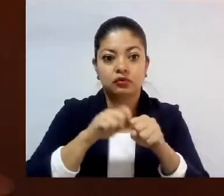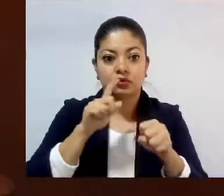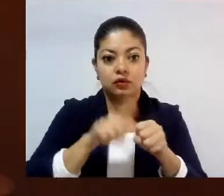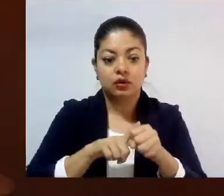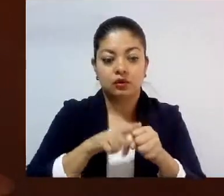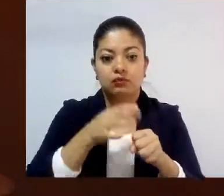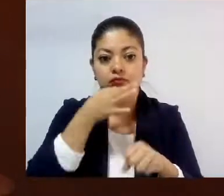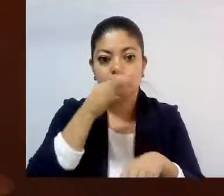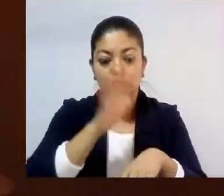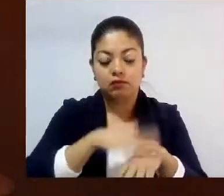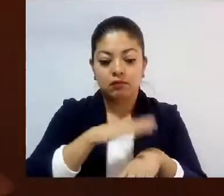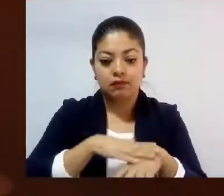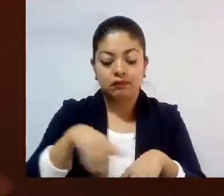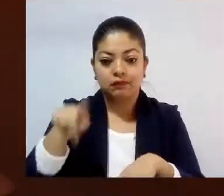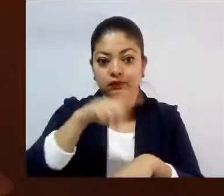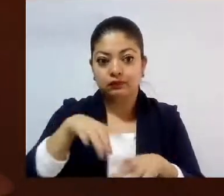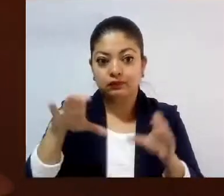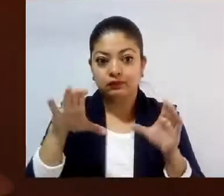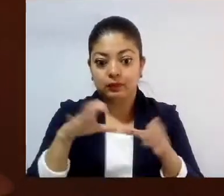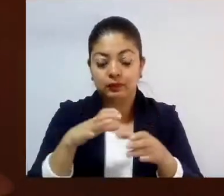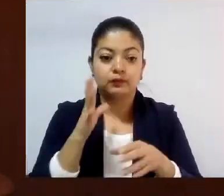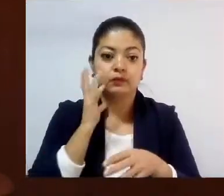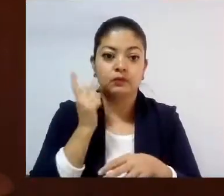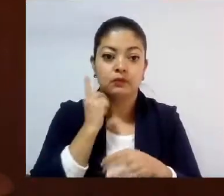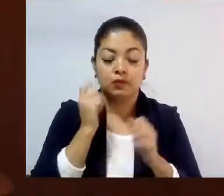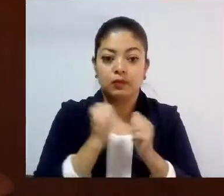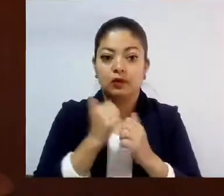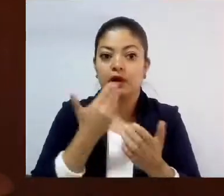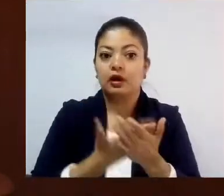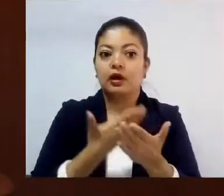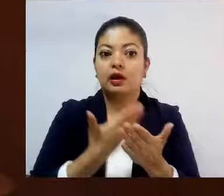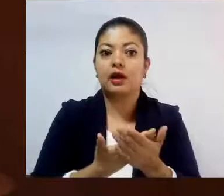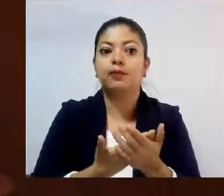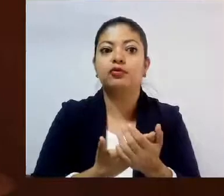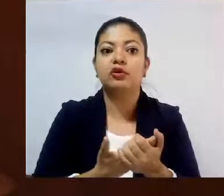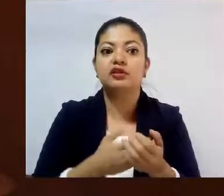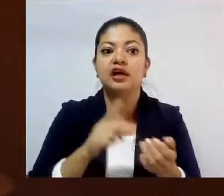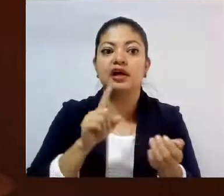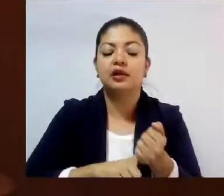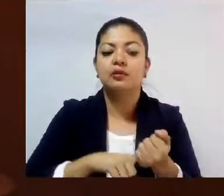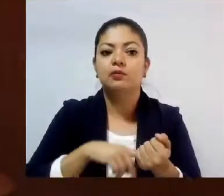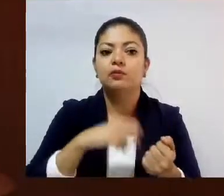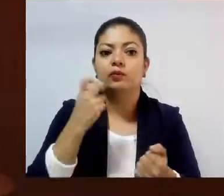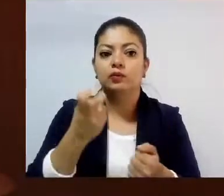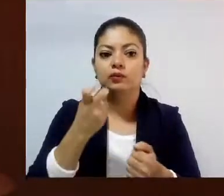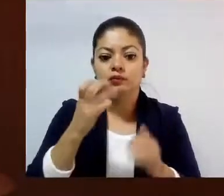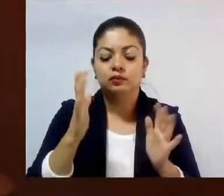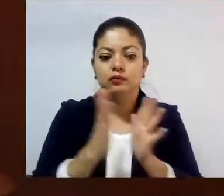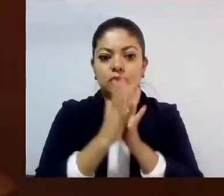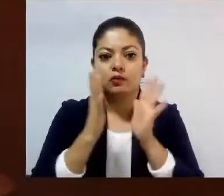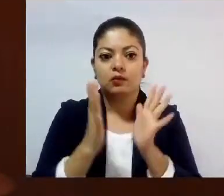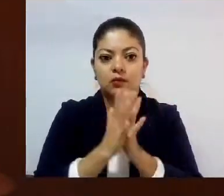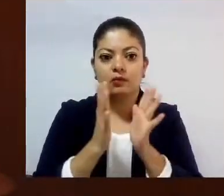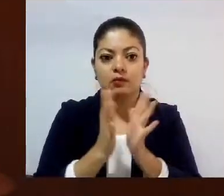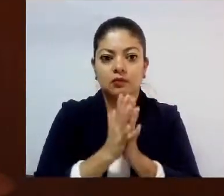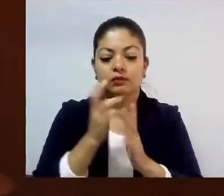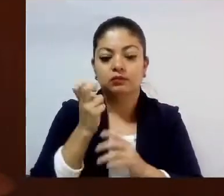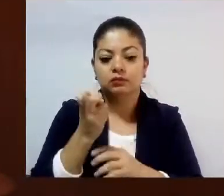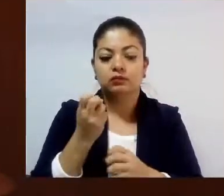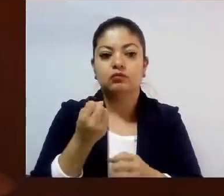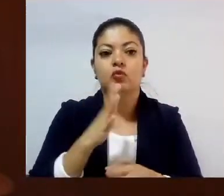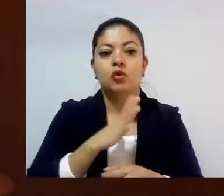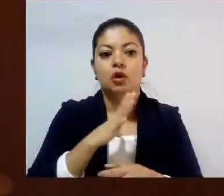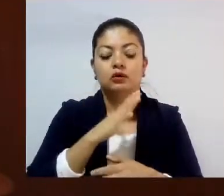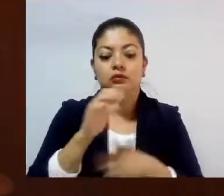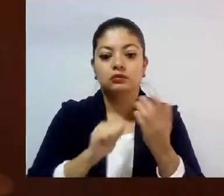legislatura el fundamento legal para clasificar como reservados los datos de las personas que participan en 4 actas extraordinarias